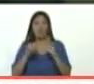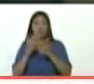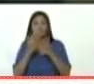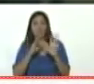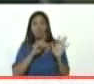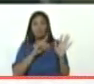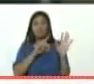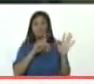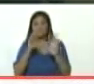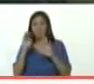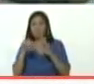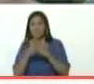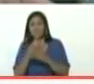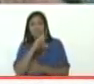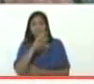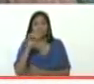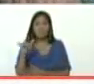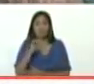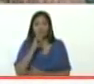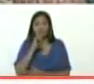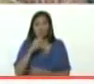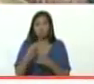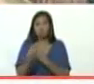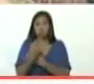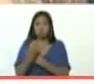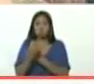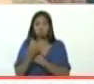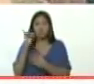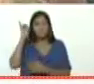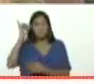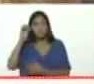50, 60, 100 informaciones, videos,